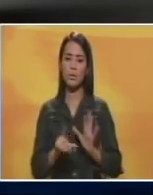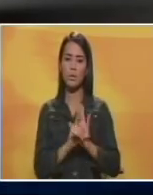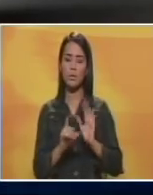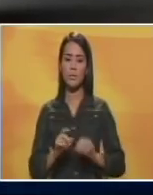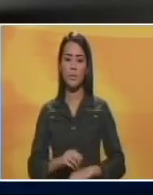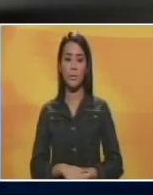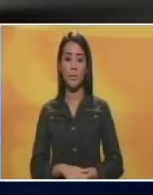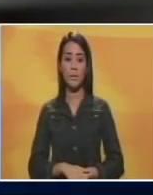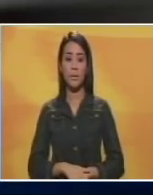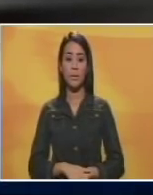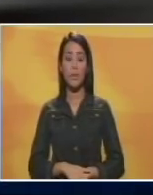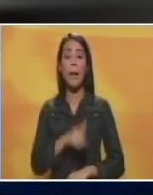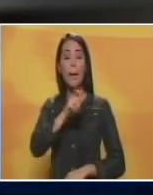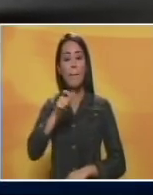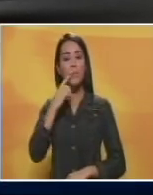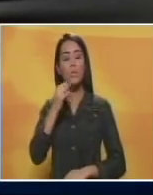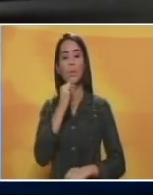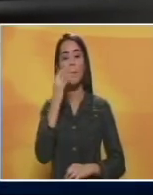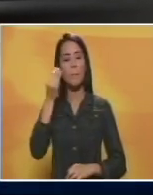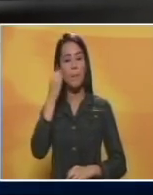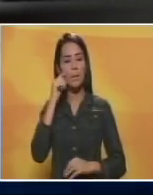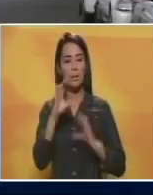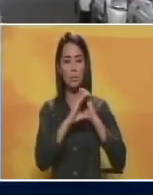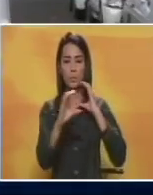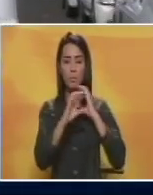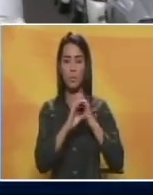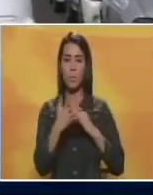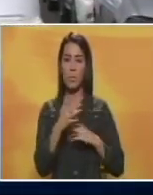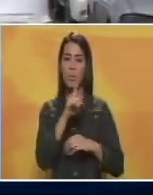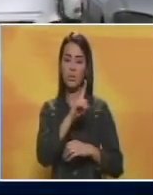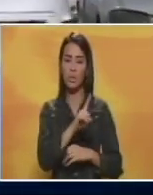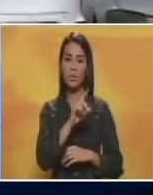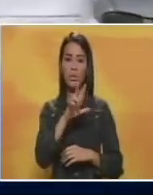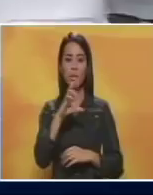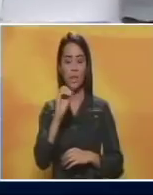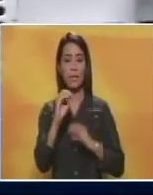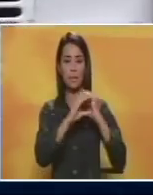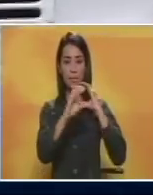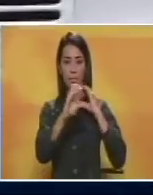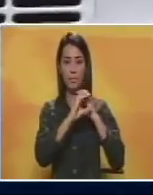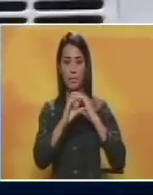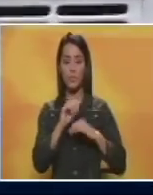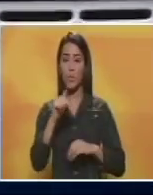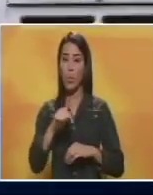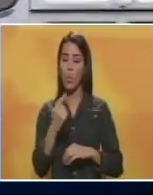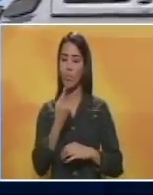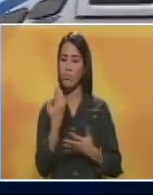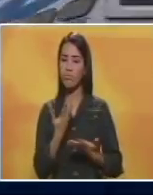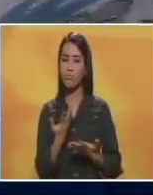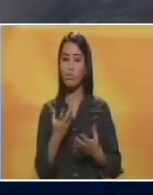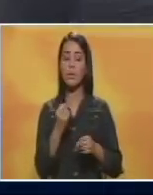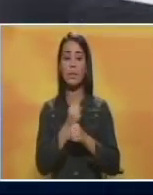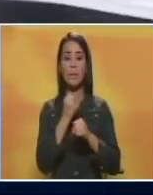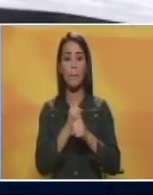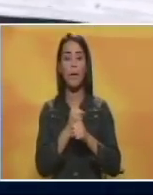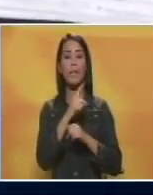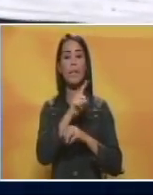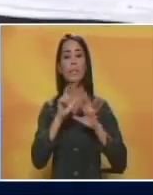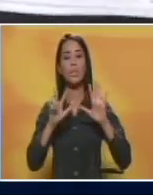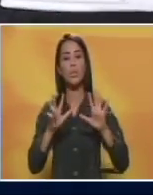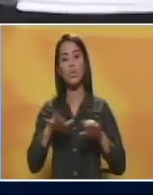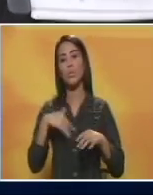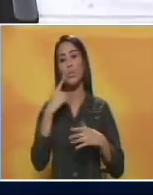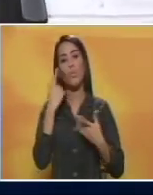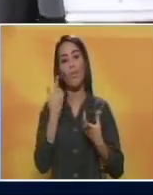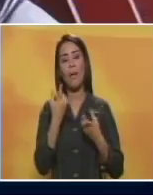su parte, los choferes alegan que las líneas que contaban con una flota de 130 unidades hoy solo tienen operativas 18 por no poder